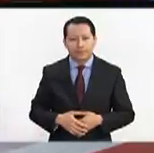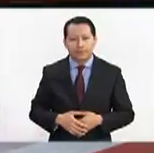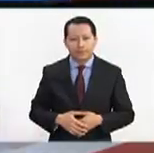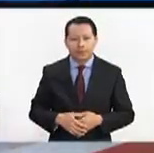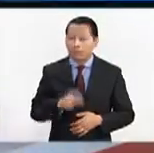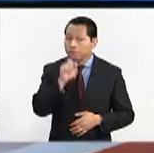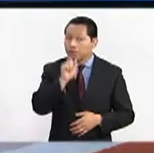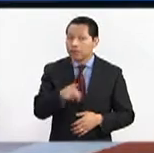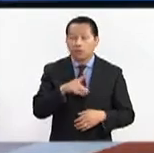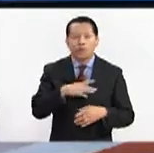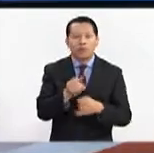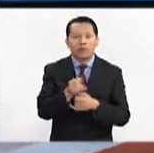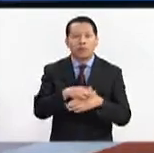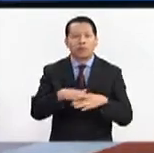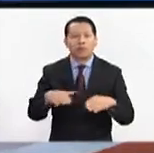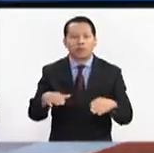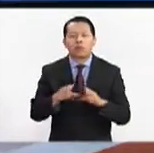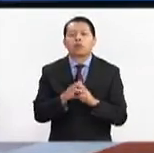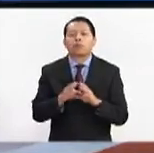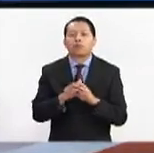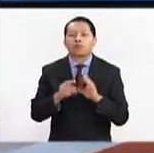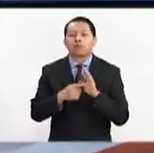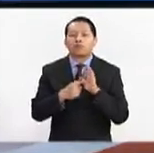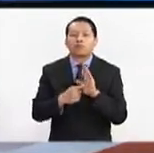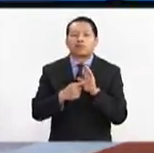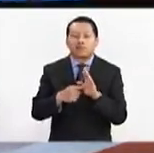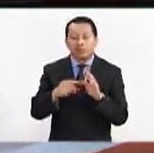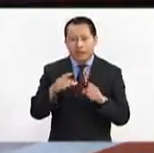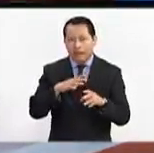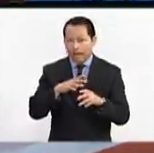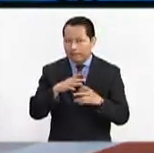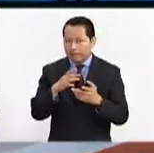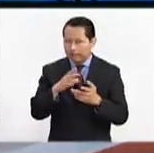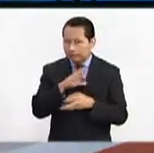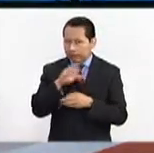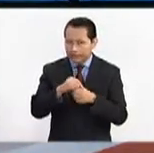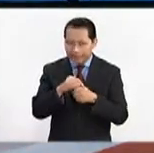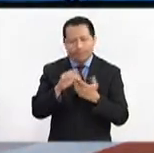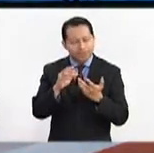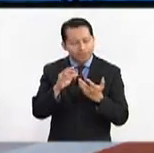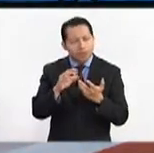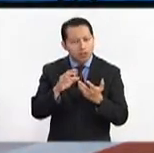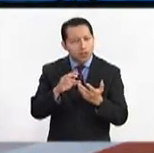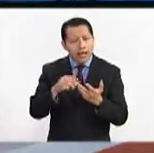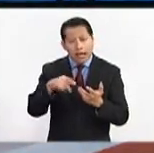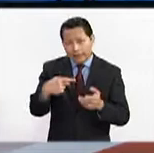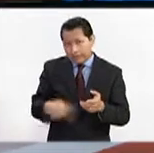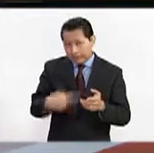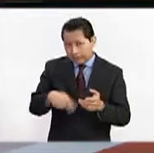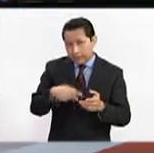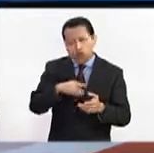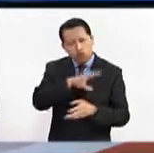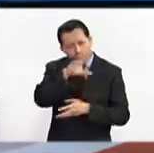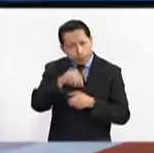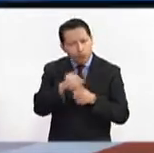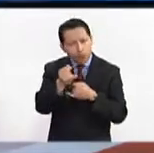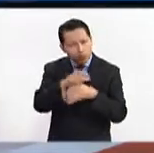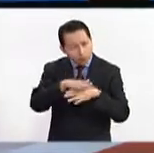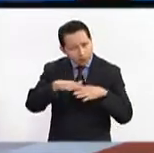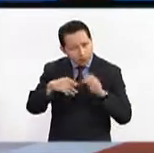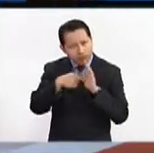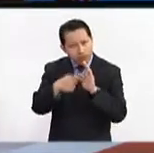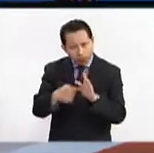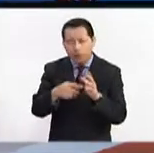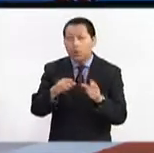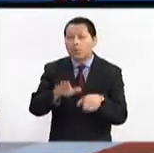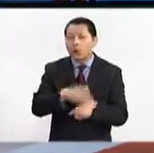Así es, Pati, información que se está dando a conocer en cada minuto, en cada momento. Nosotros les tendremos todos los detalles. Hasta el momento, al menos